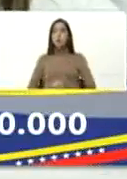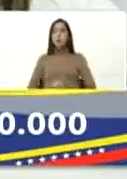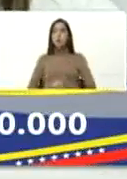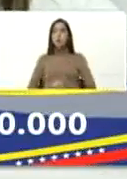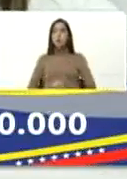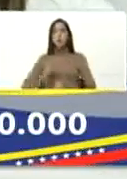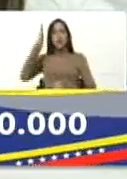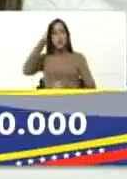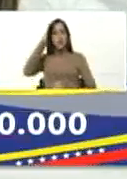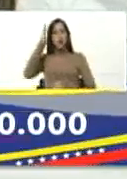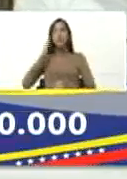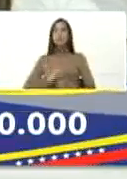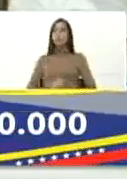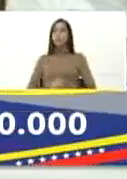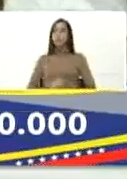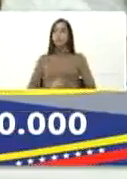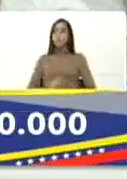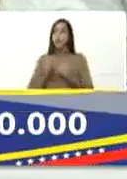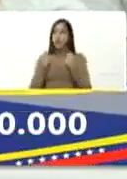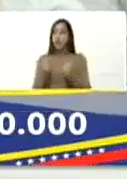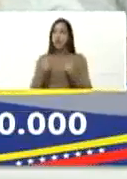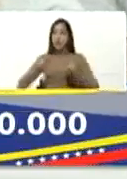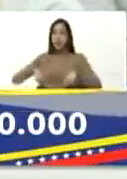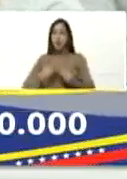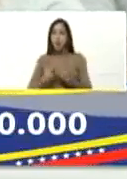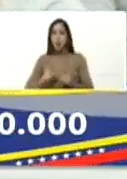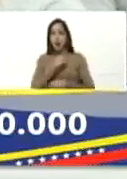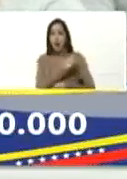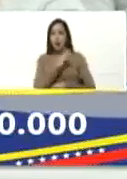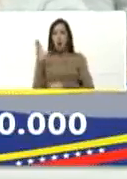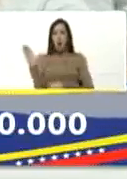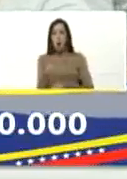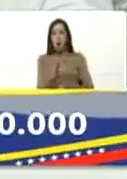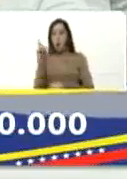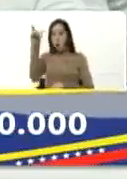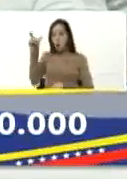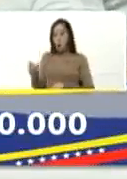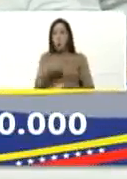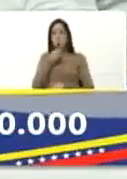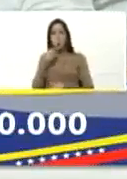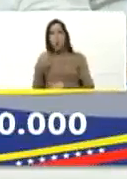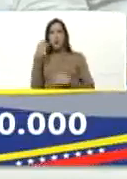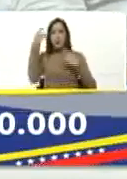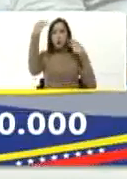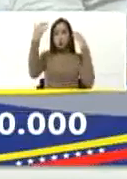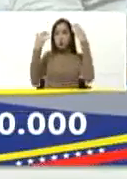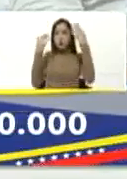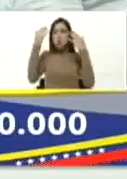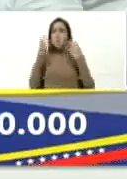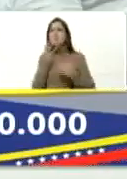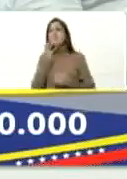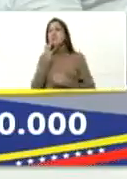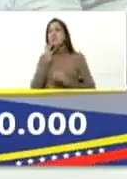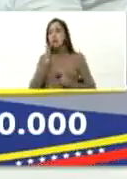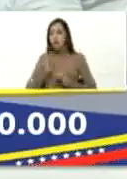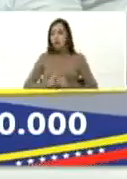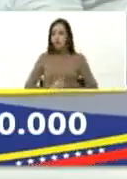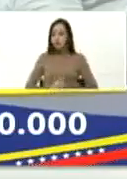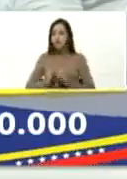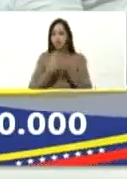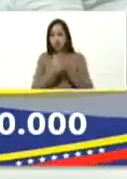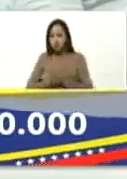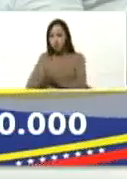Sabe que lo puede lograr en el capitalismo neoliberal en Colombia. Un muchacho puede soñar con estudiar en